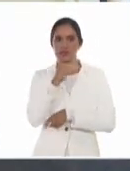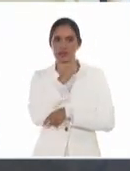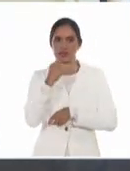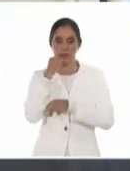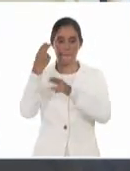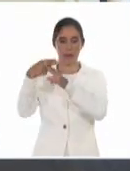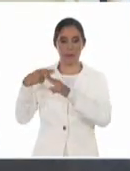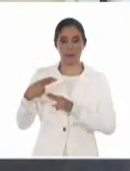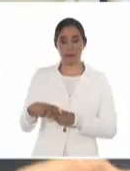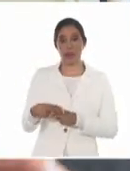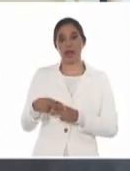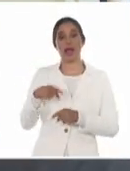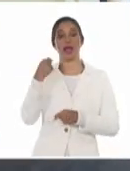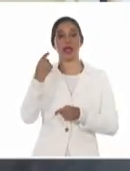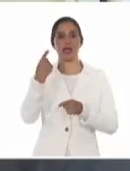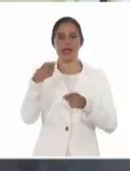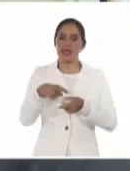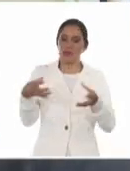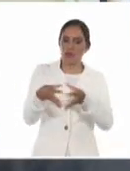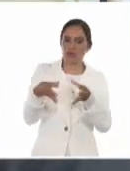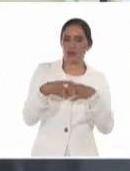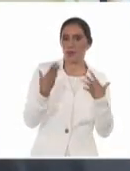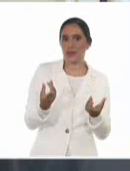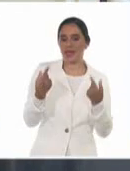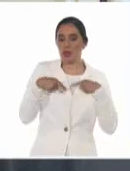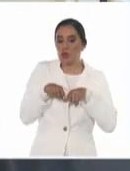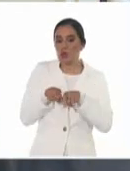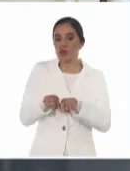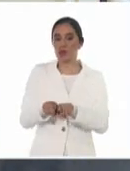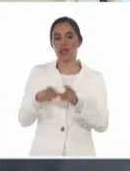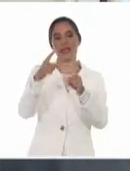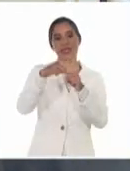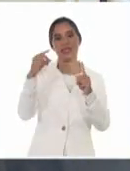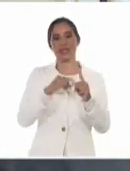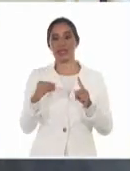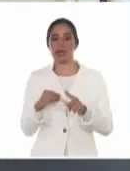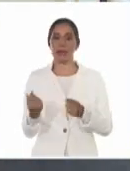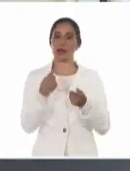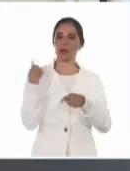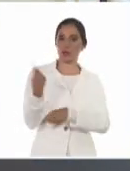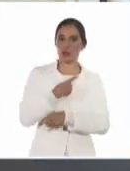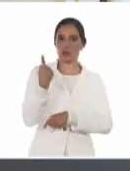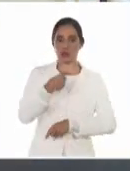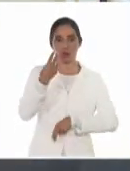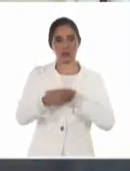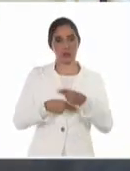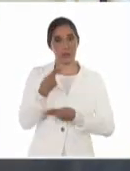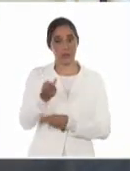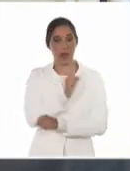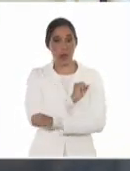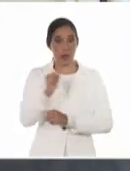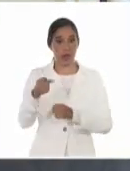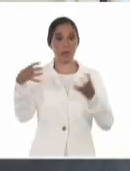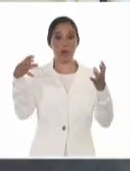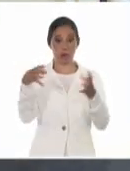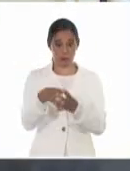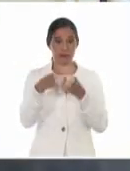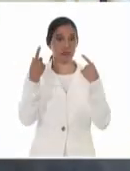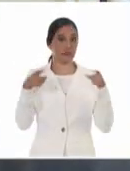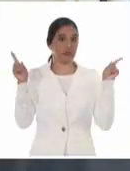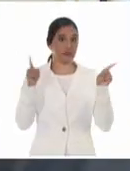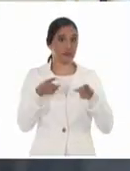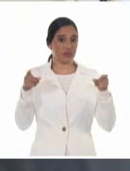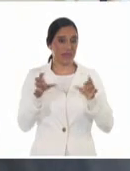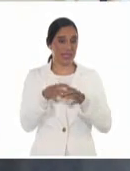es una especie de unión de temas que hemos logrado, que lo grabamos en un disco que está en